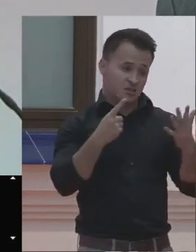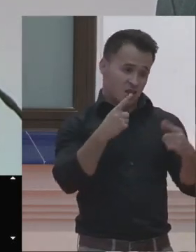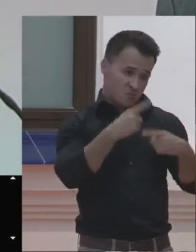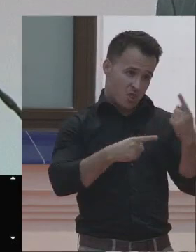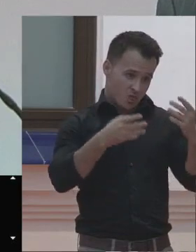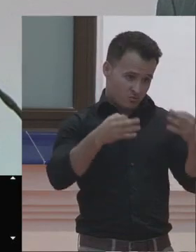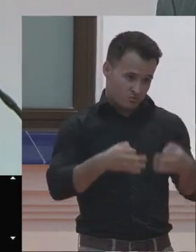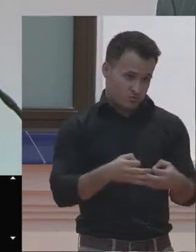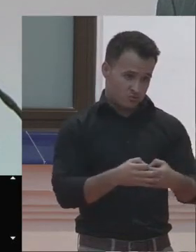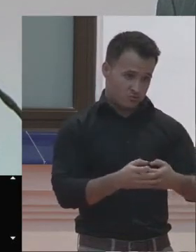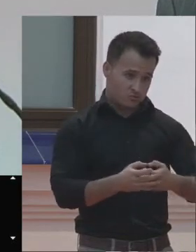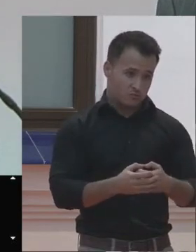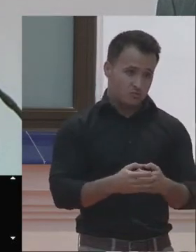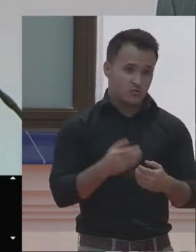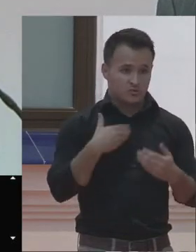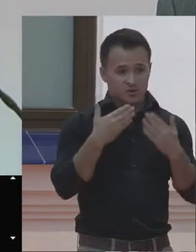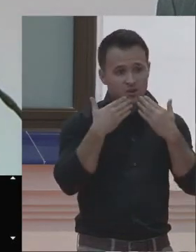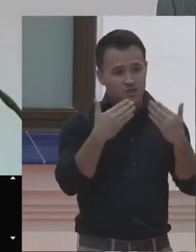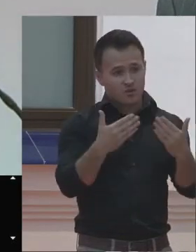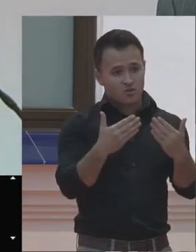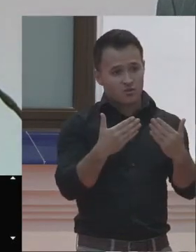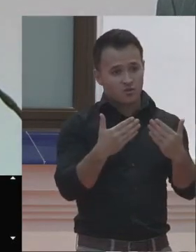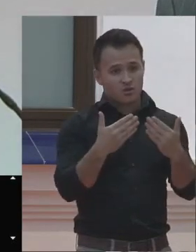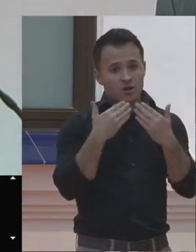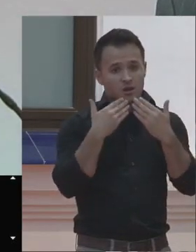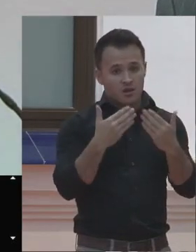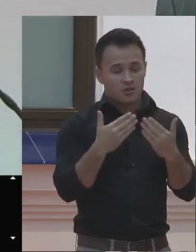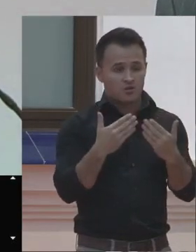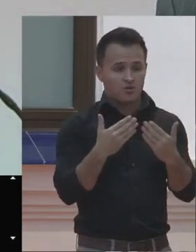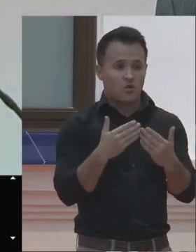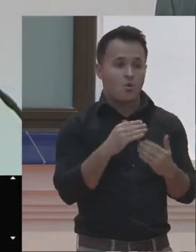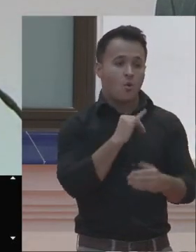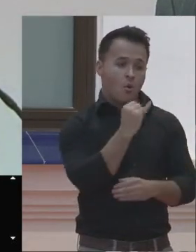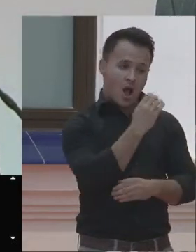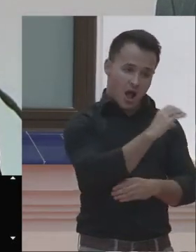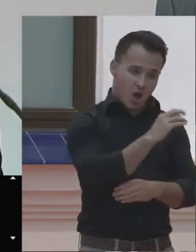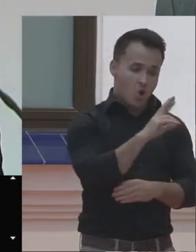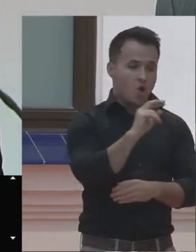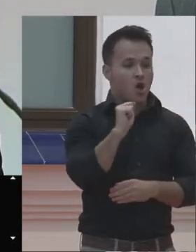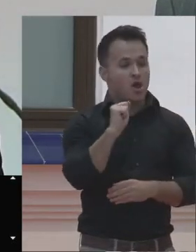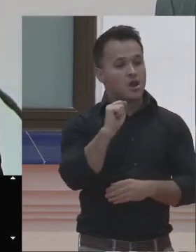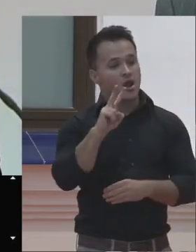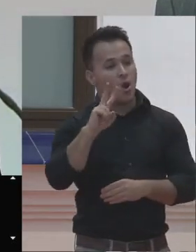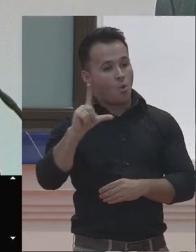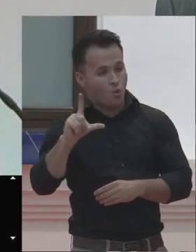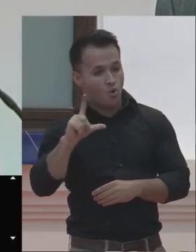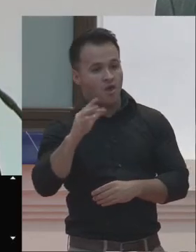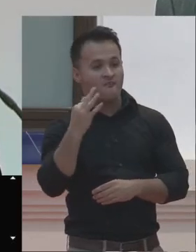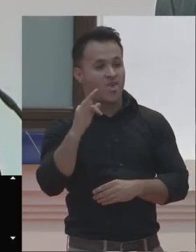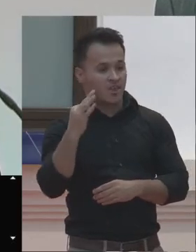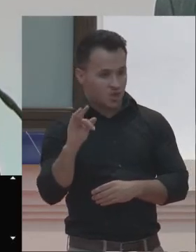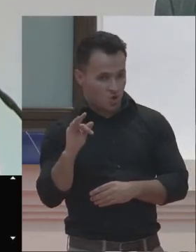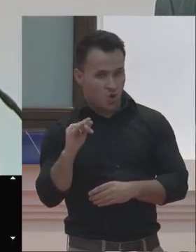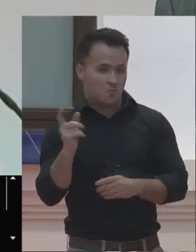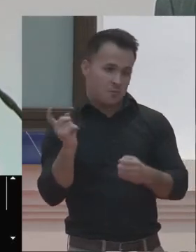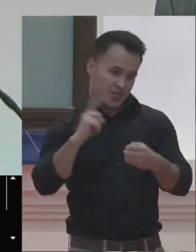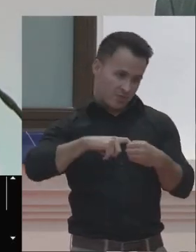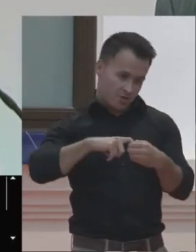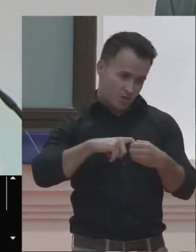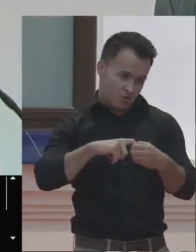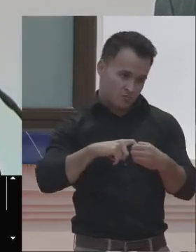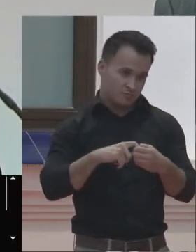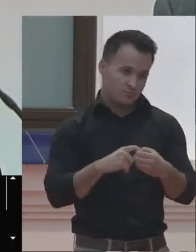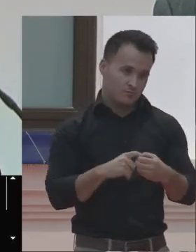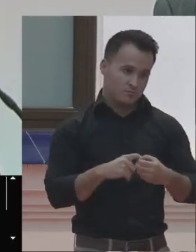punto. Os agradezco, ahora empiezo por la izquierda, Juan Carlos, Raúl, Federico, vuestra participación. Yo